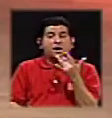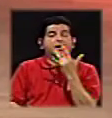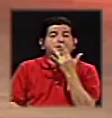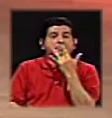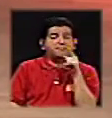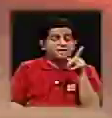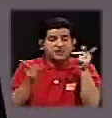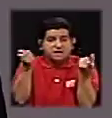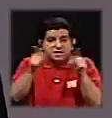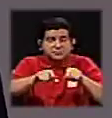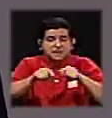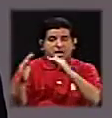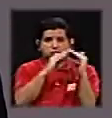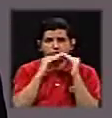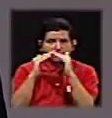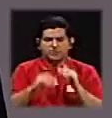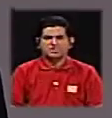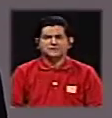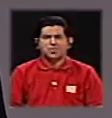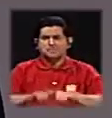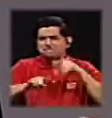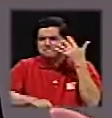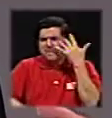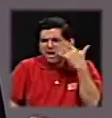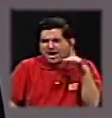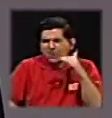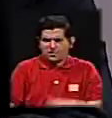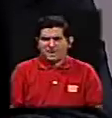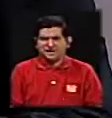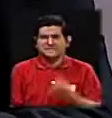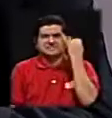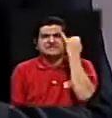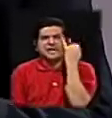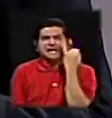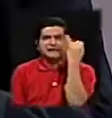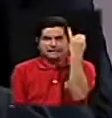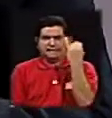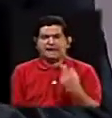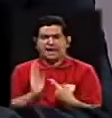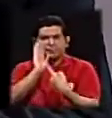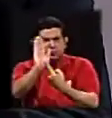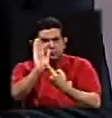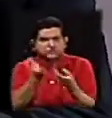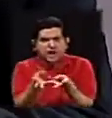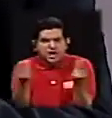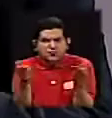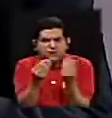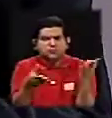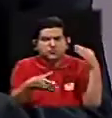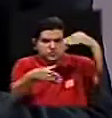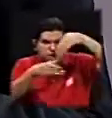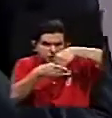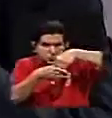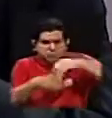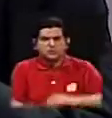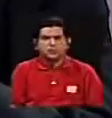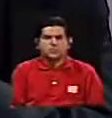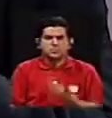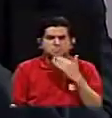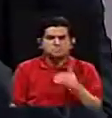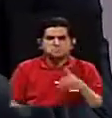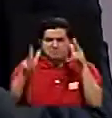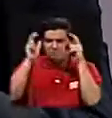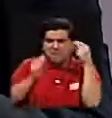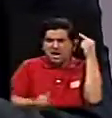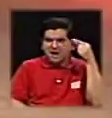preferencia de la población. Pero pareciera, o da la impresión de que los resultados, incluso, o la mala percepción del